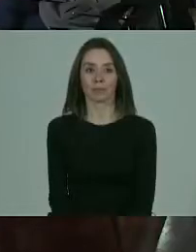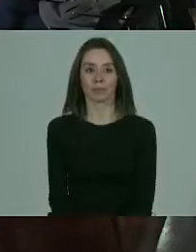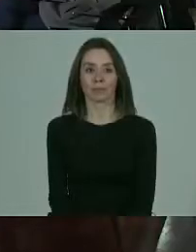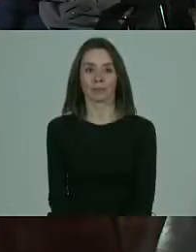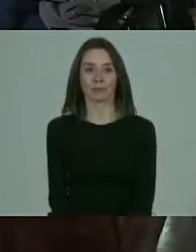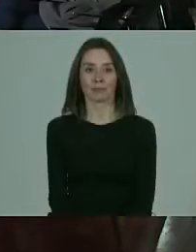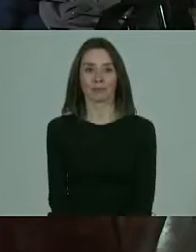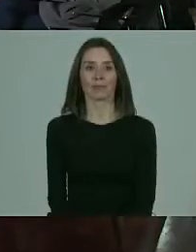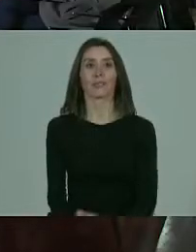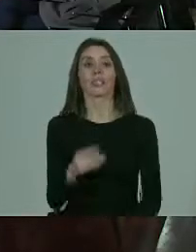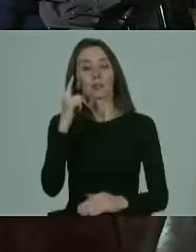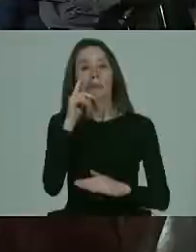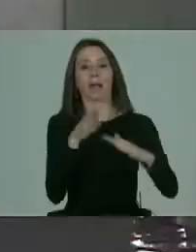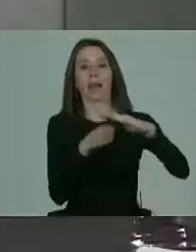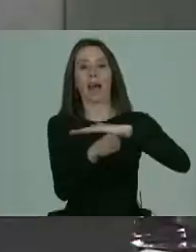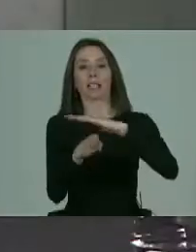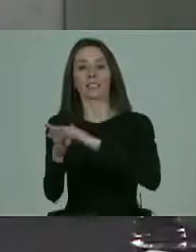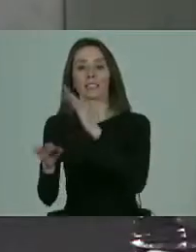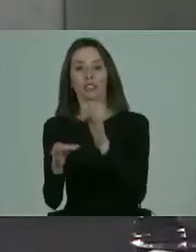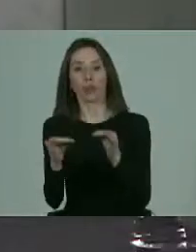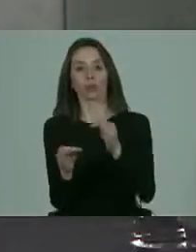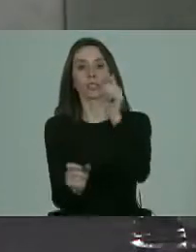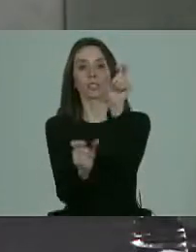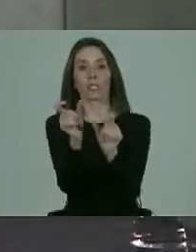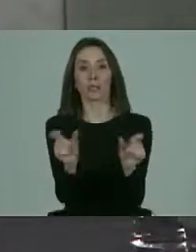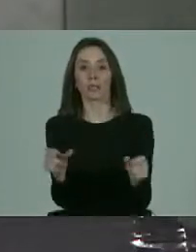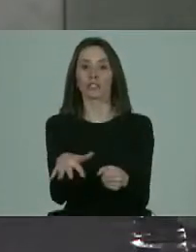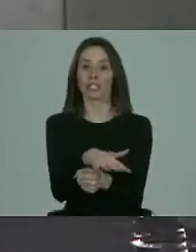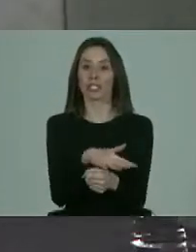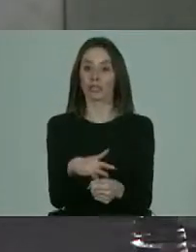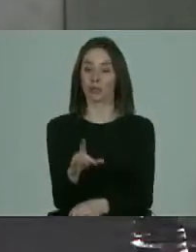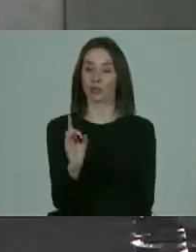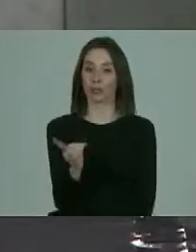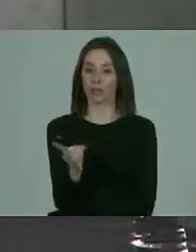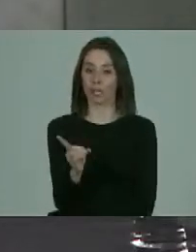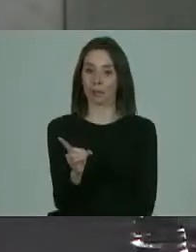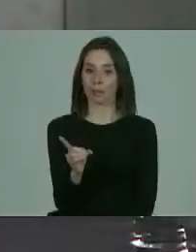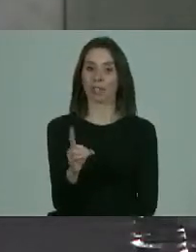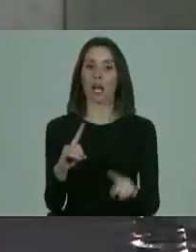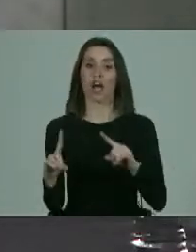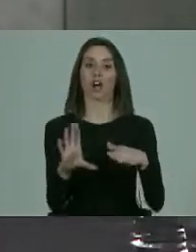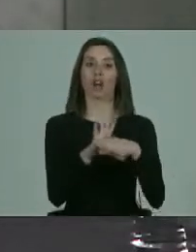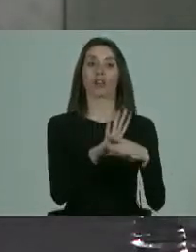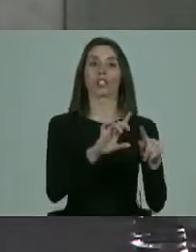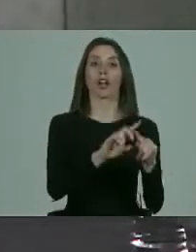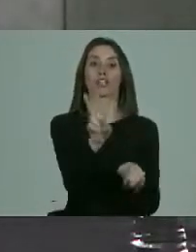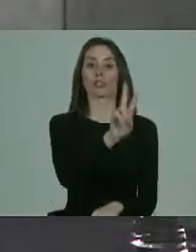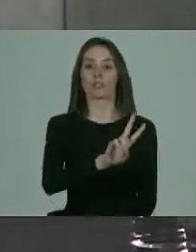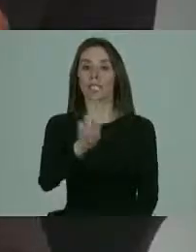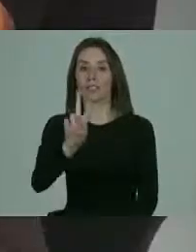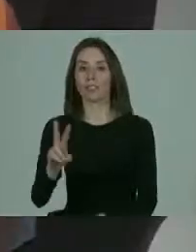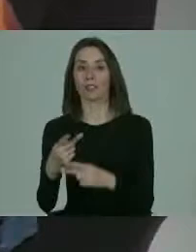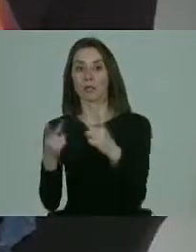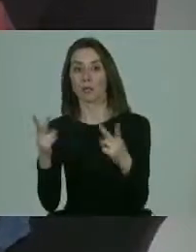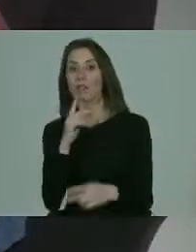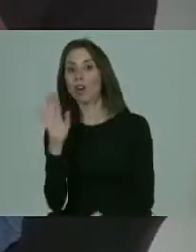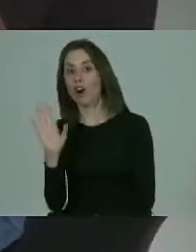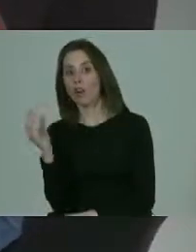queda en efectivo acceso a la justicia de la persona en situación de discapacidad en coordinación con otros servicios públicos